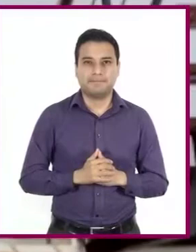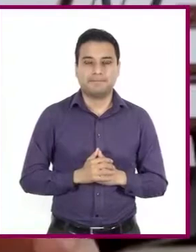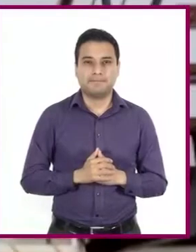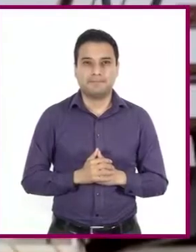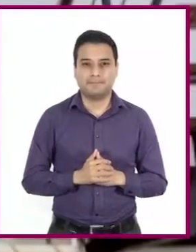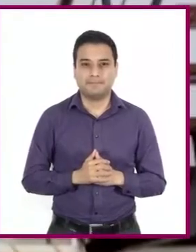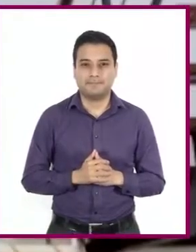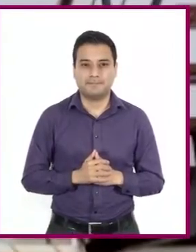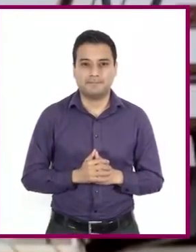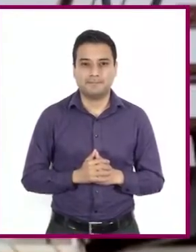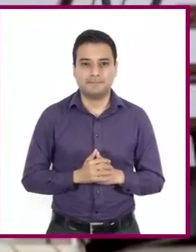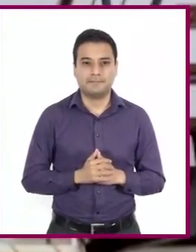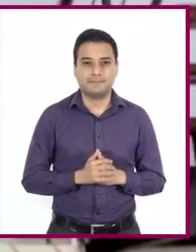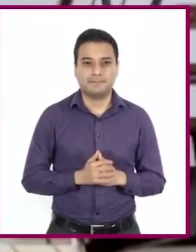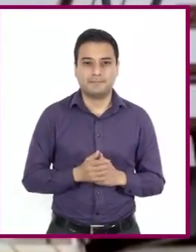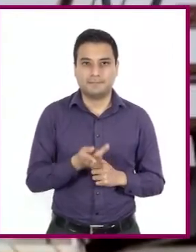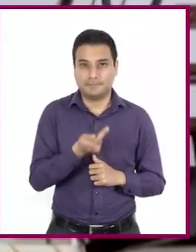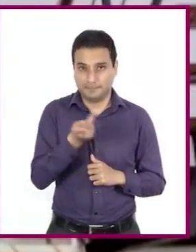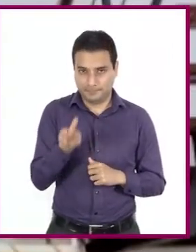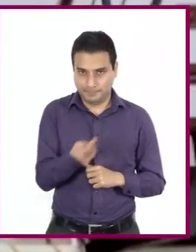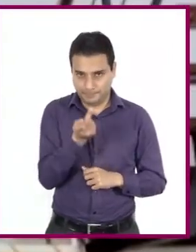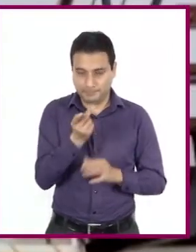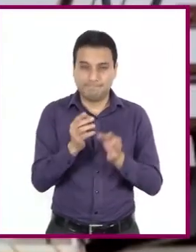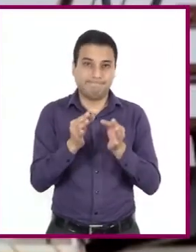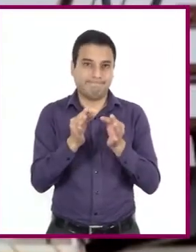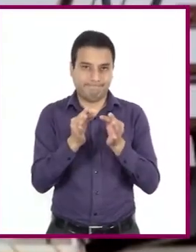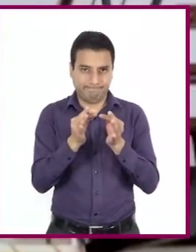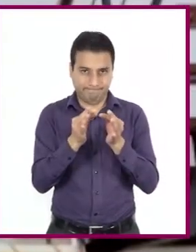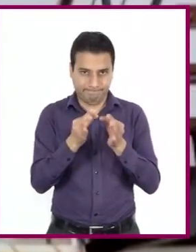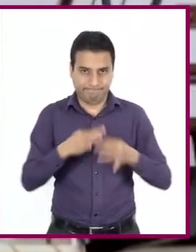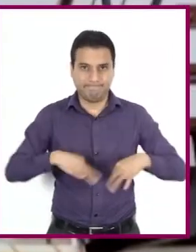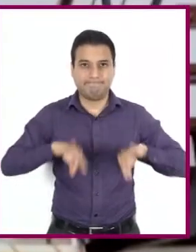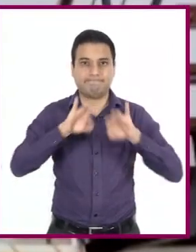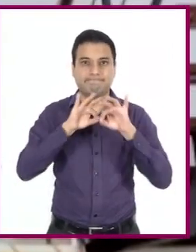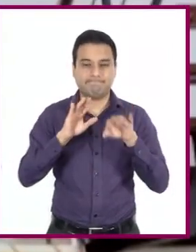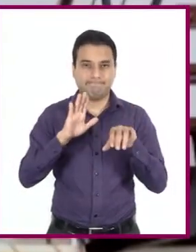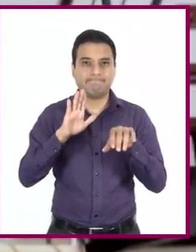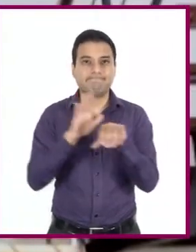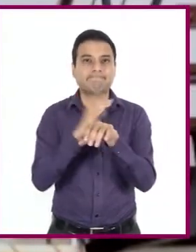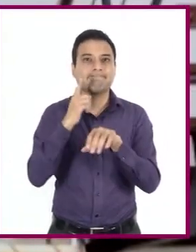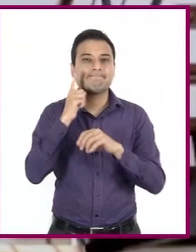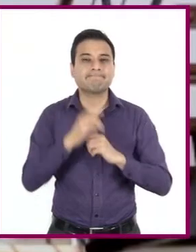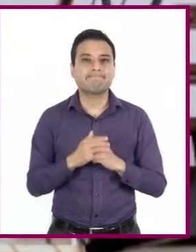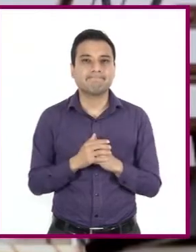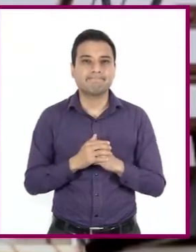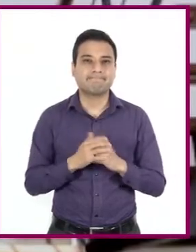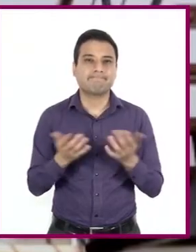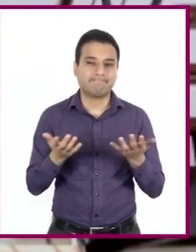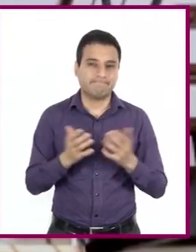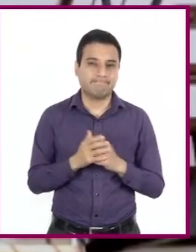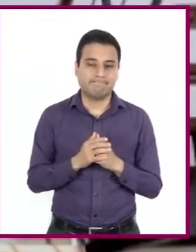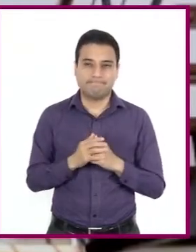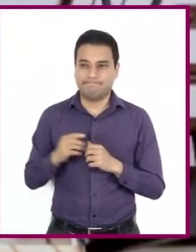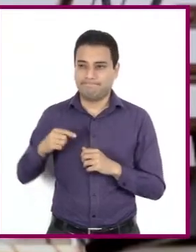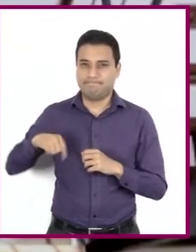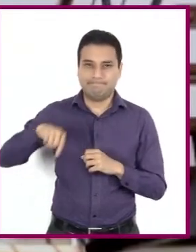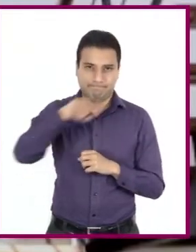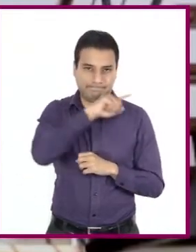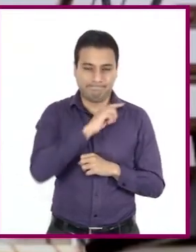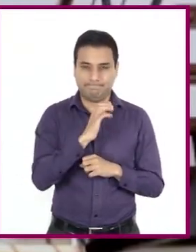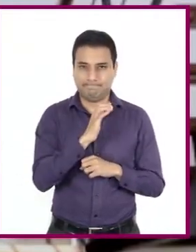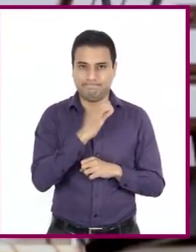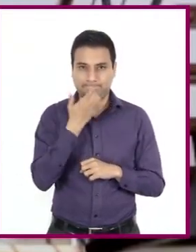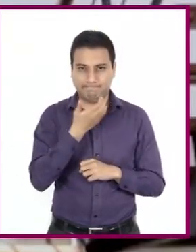Para mí, esta es una pregunta muy importante porque en el ambiente digital en el que nosotros nos